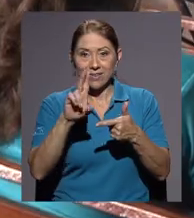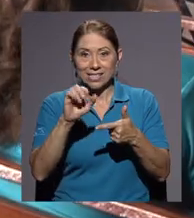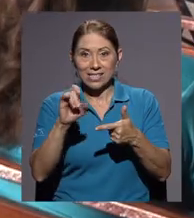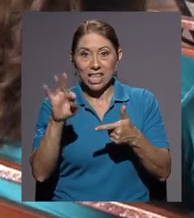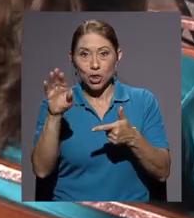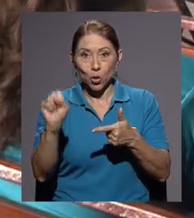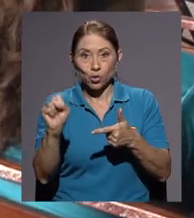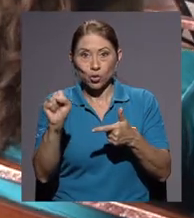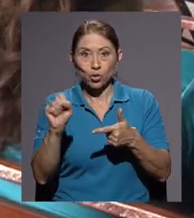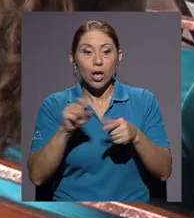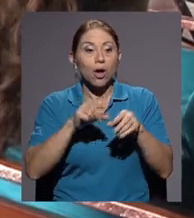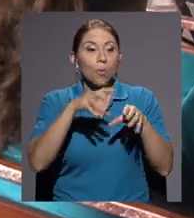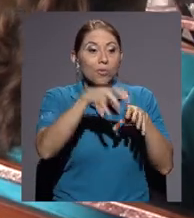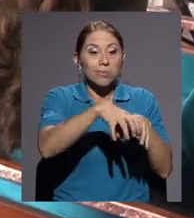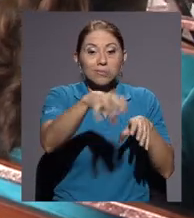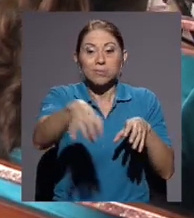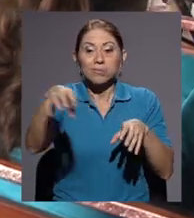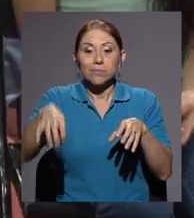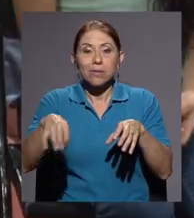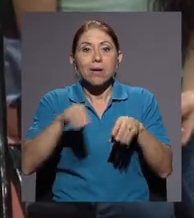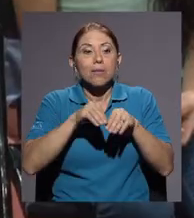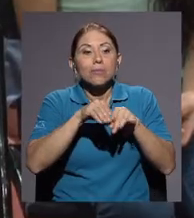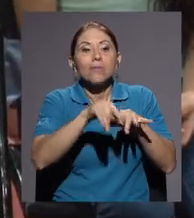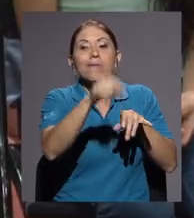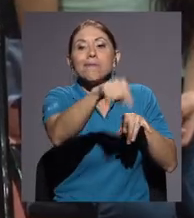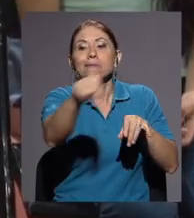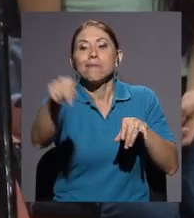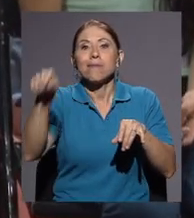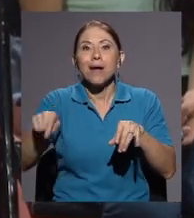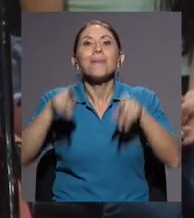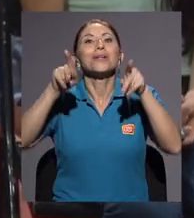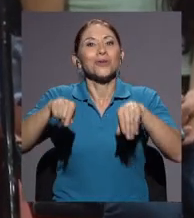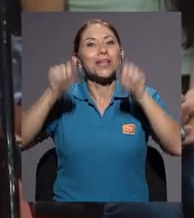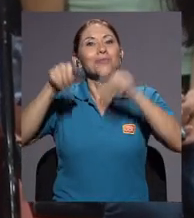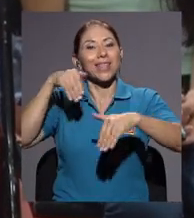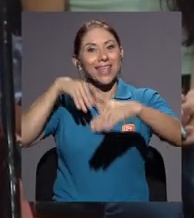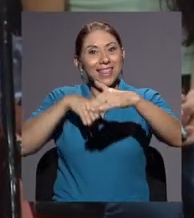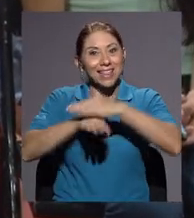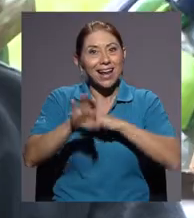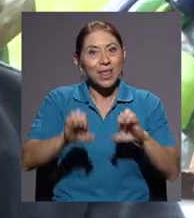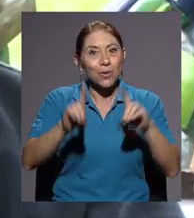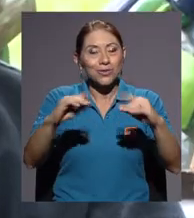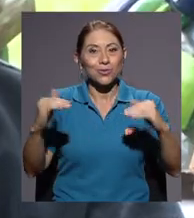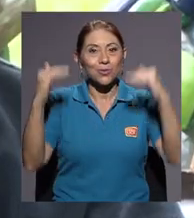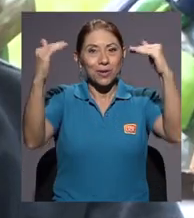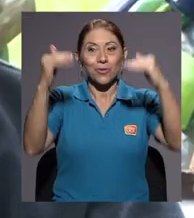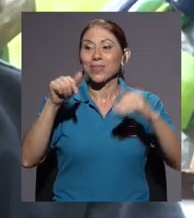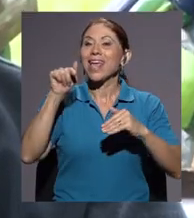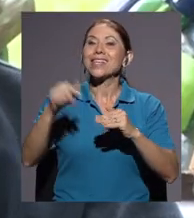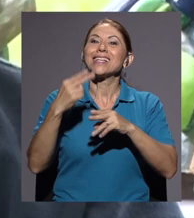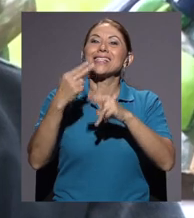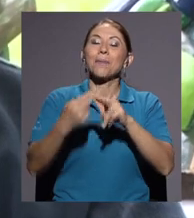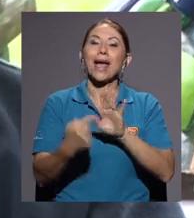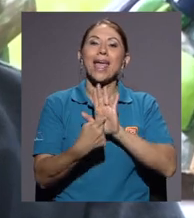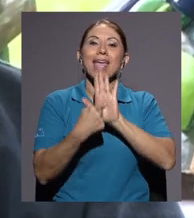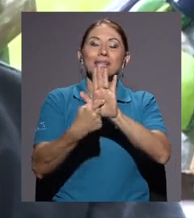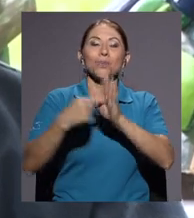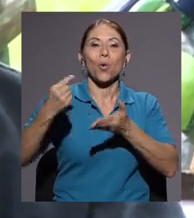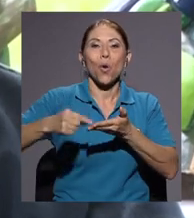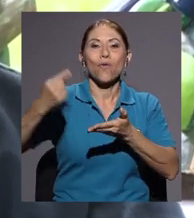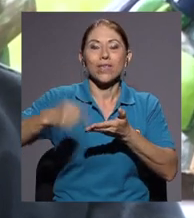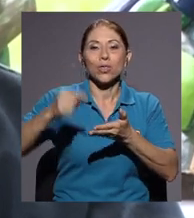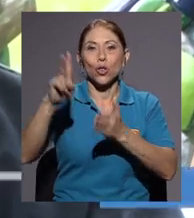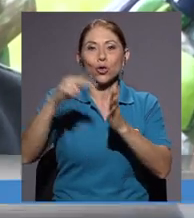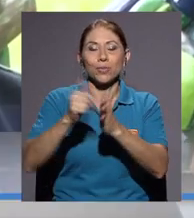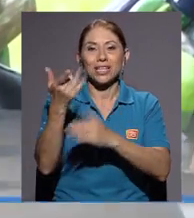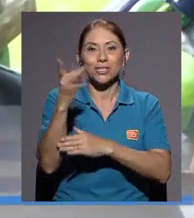oportunidades de accesar a la educación superior pública. A esta expo le pusimos Expo Golfito 2018,